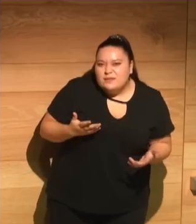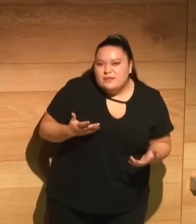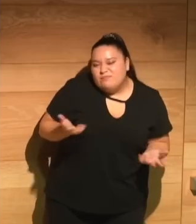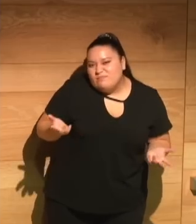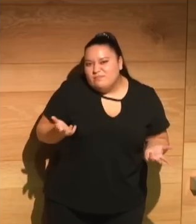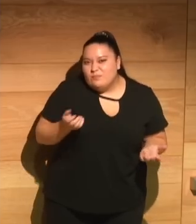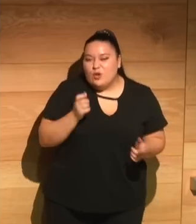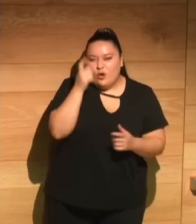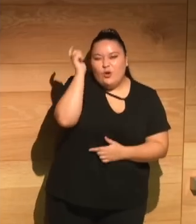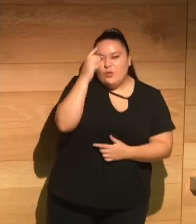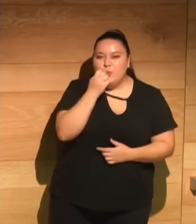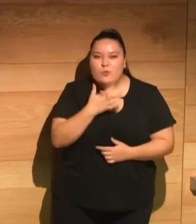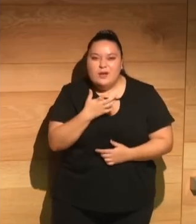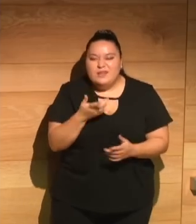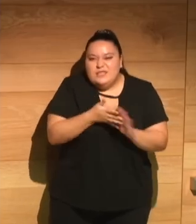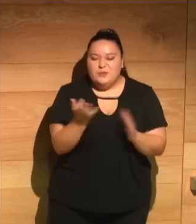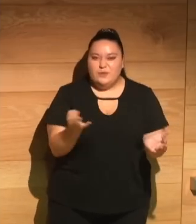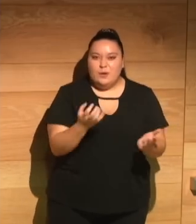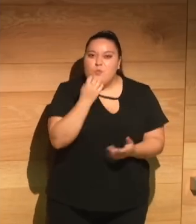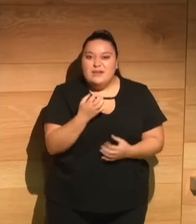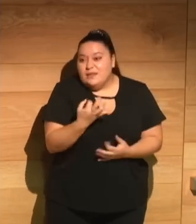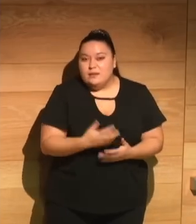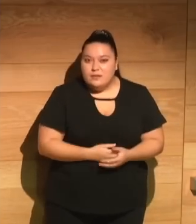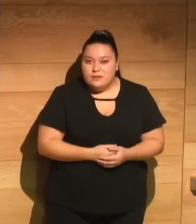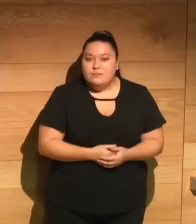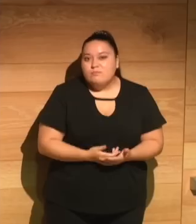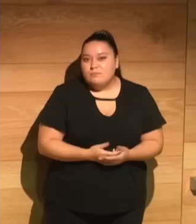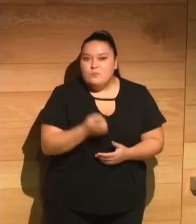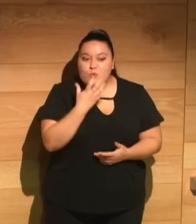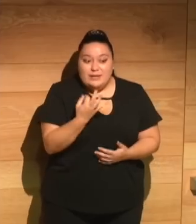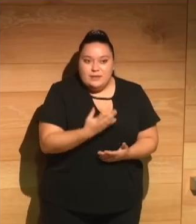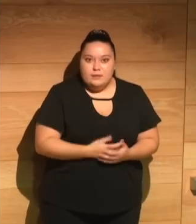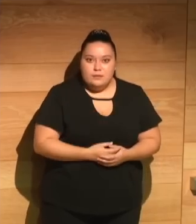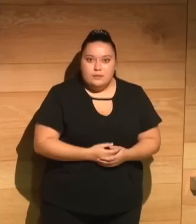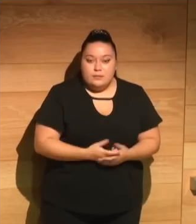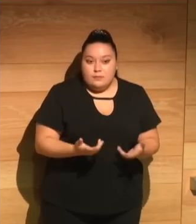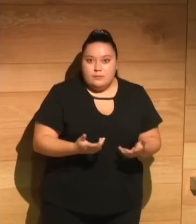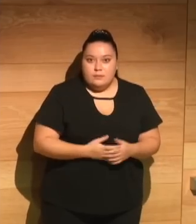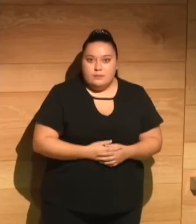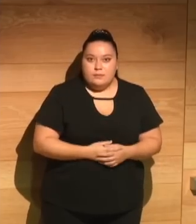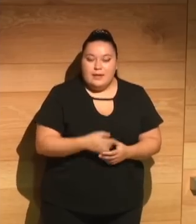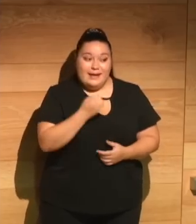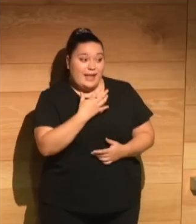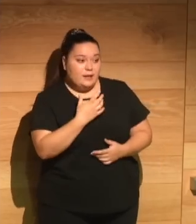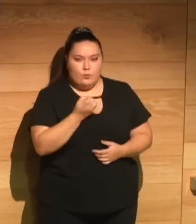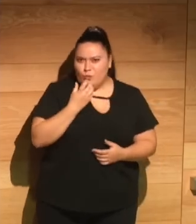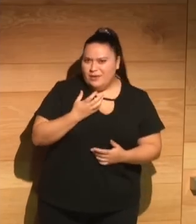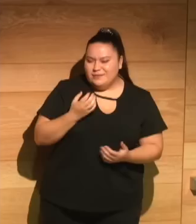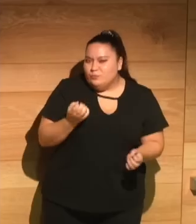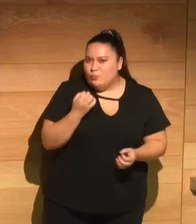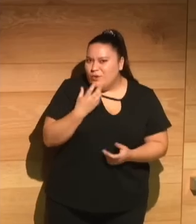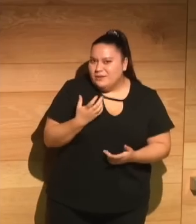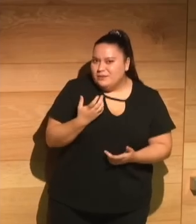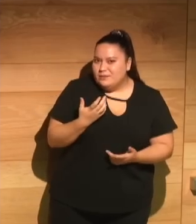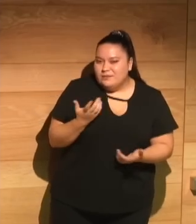no, pero el concepto buenas, ¿qué quiere decir con eso? Buenas. ¿Buenas qué? Buenas. Bueno, ¿buenas qué? O sea, estamos hablando. Pero no es peor qué Estás tal. interlocutando conmigo y